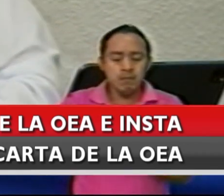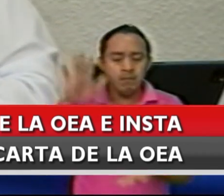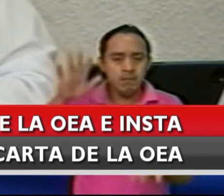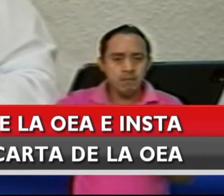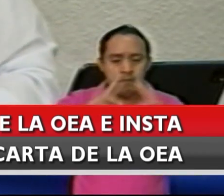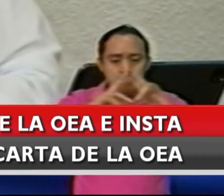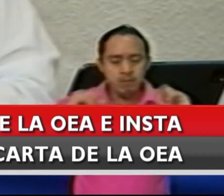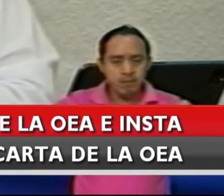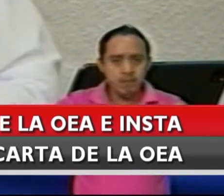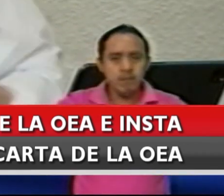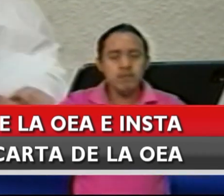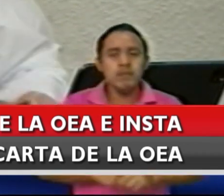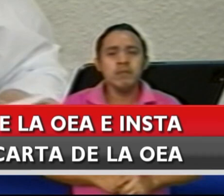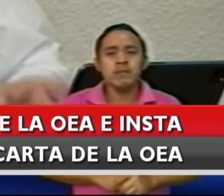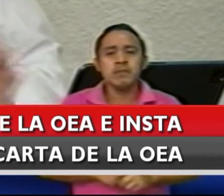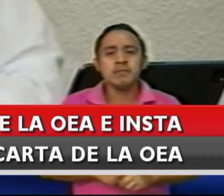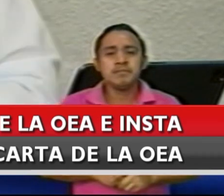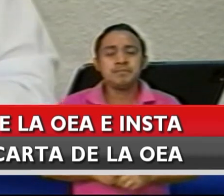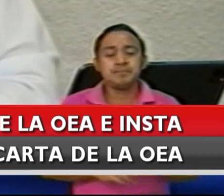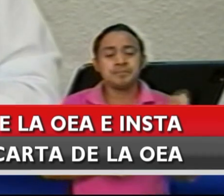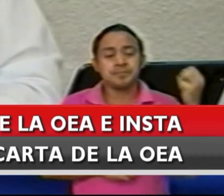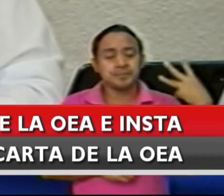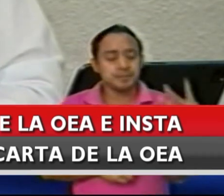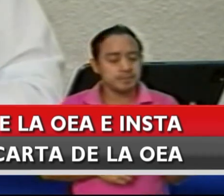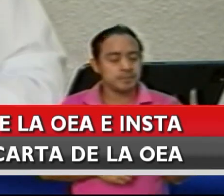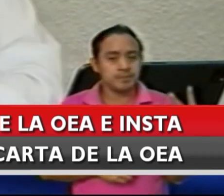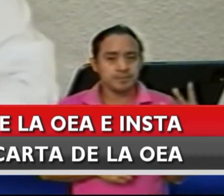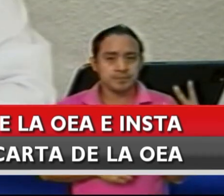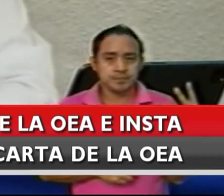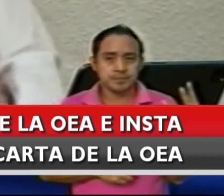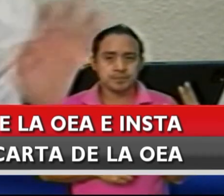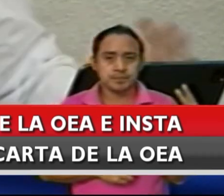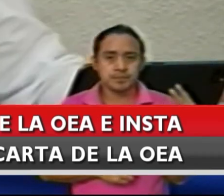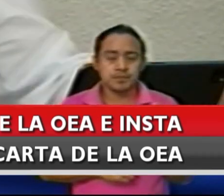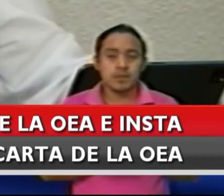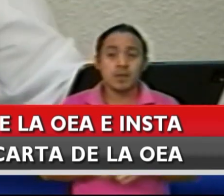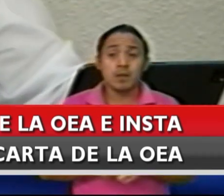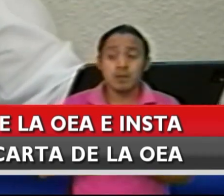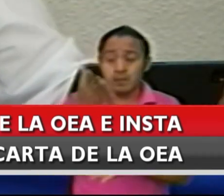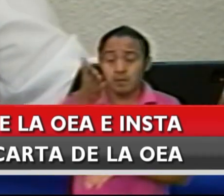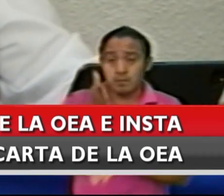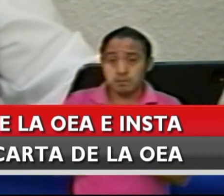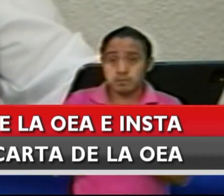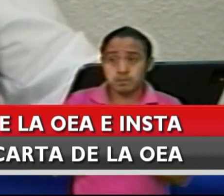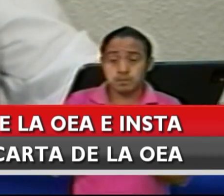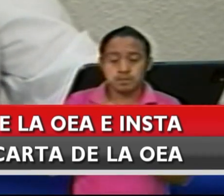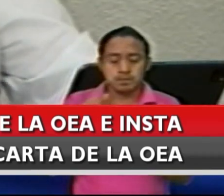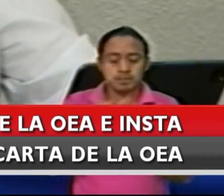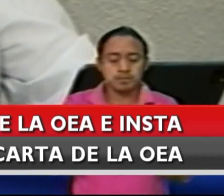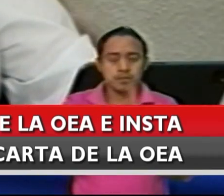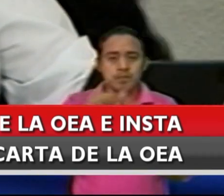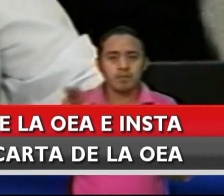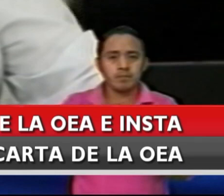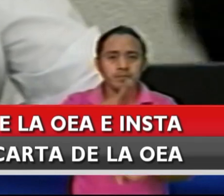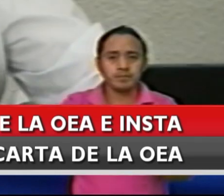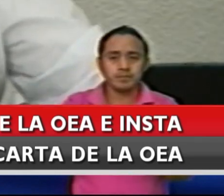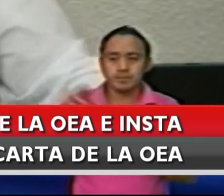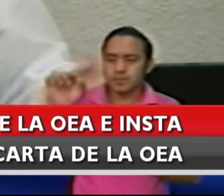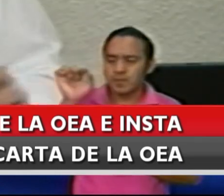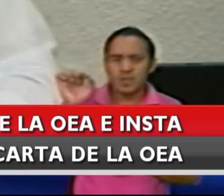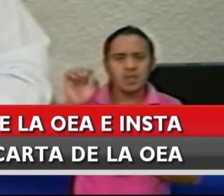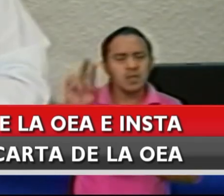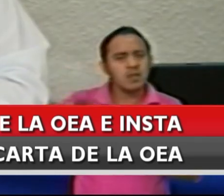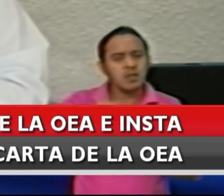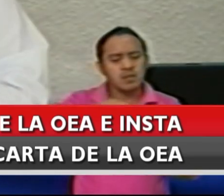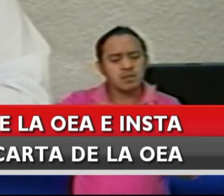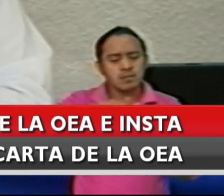nación nicaragüense. Tercero, que la resolución de la Asamblea General de la Organización de